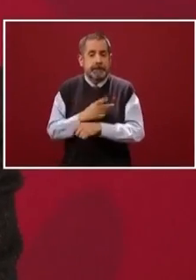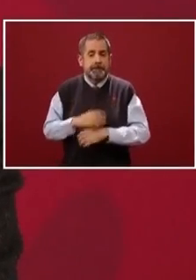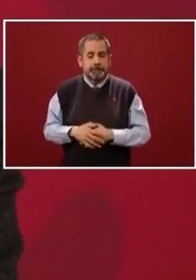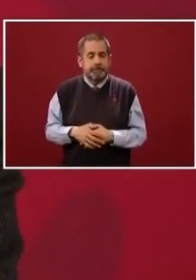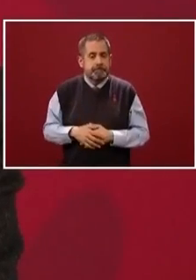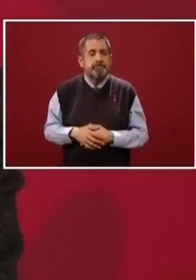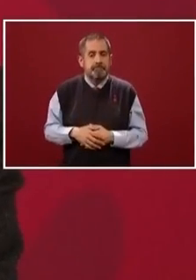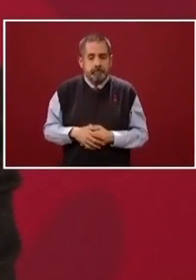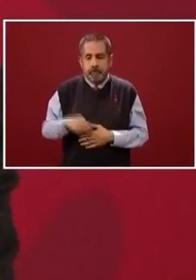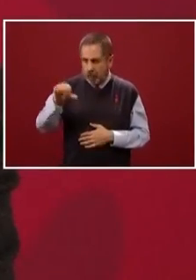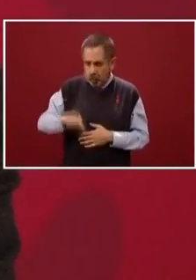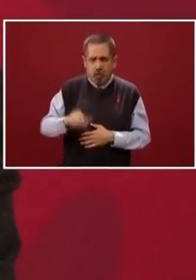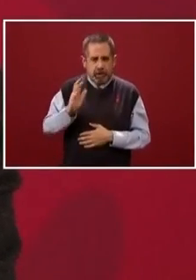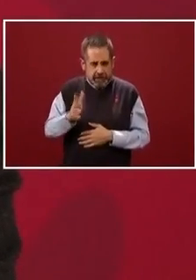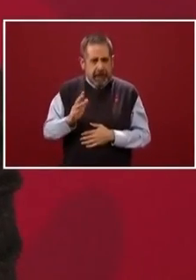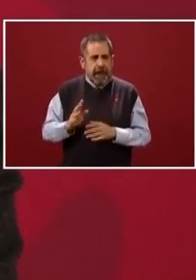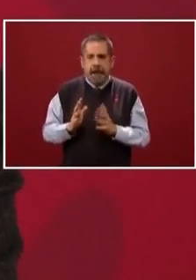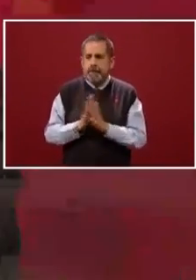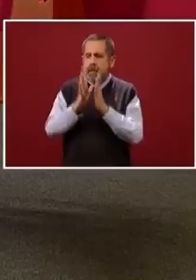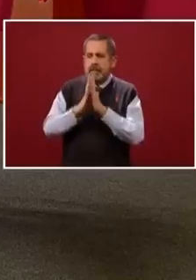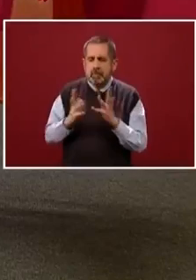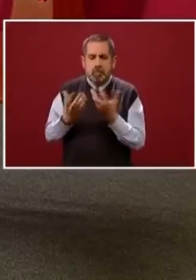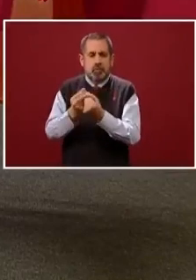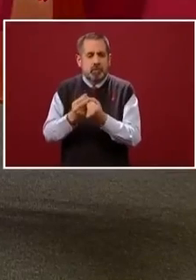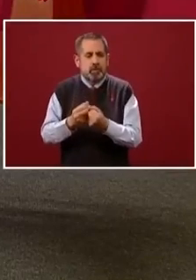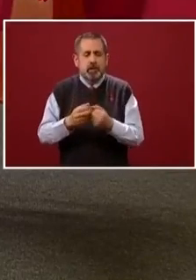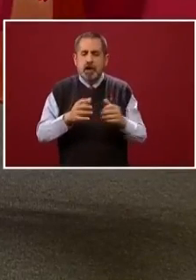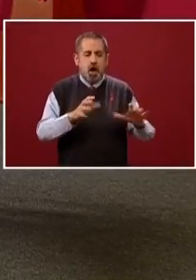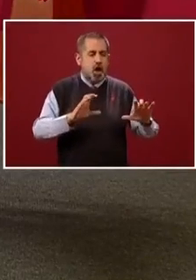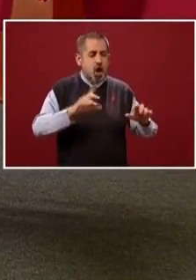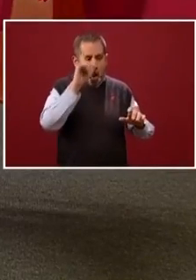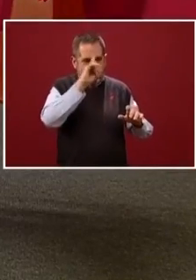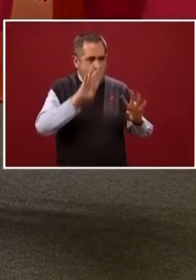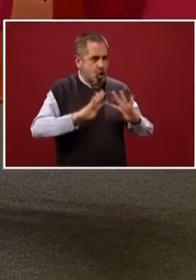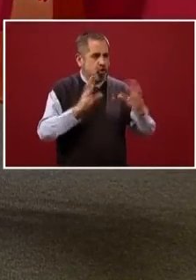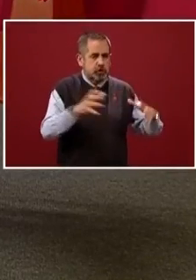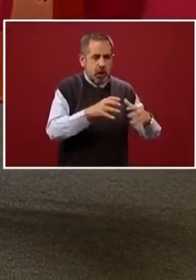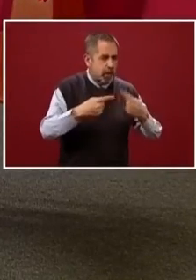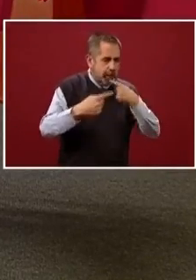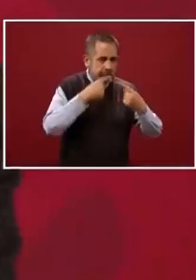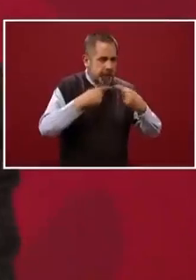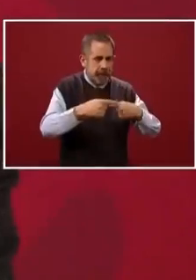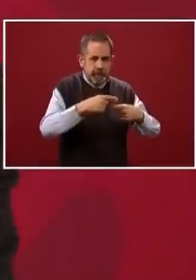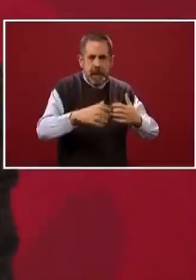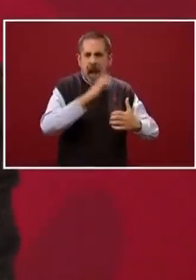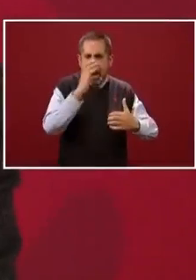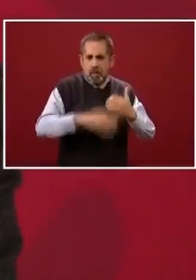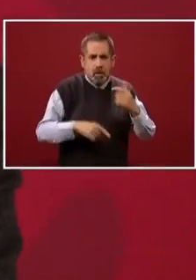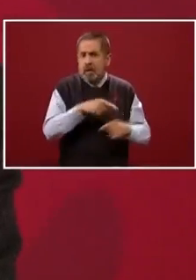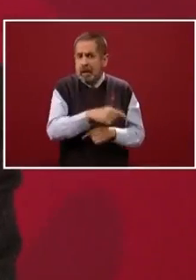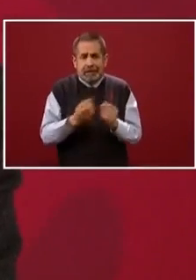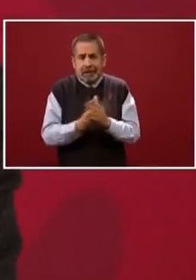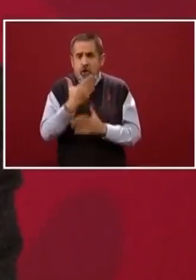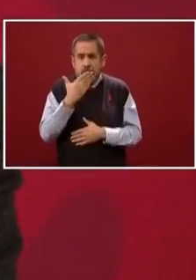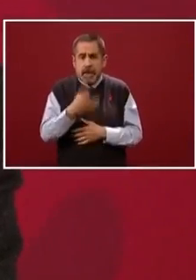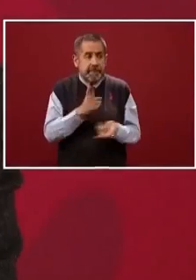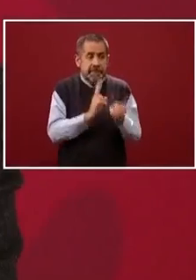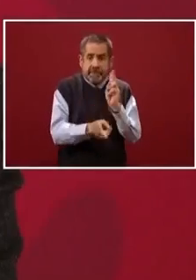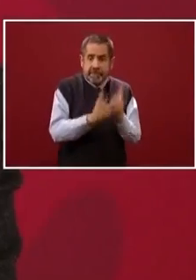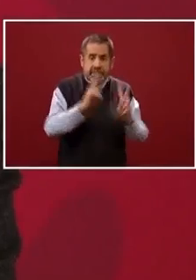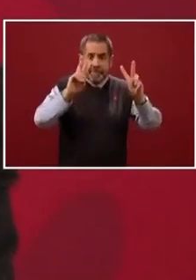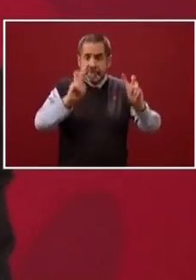hemos participado en la sesión del Consejo, está terminando en estos momentos, y fue productiva porque